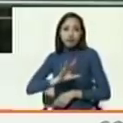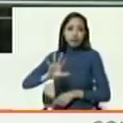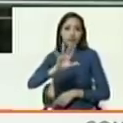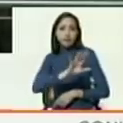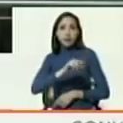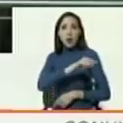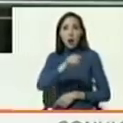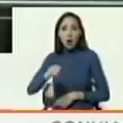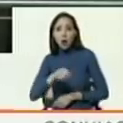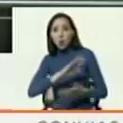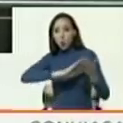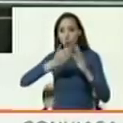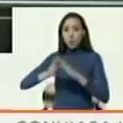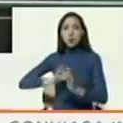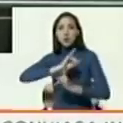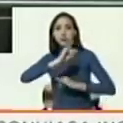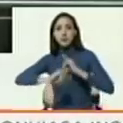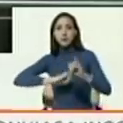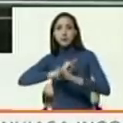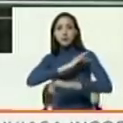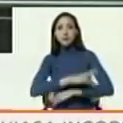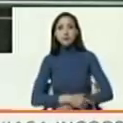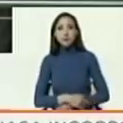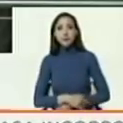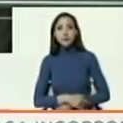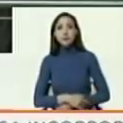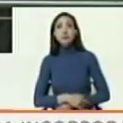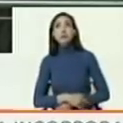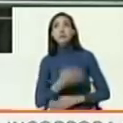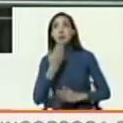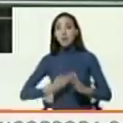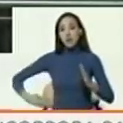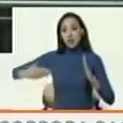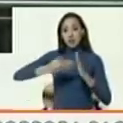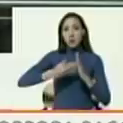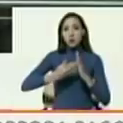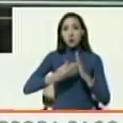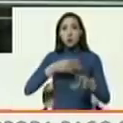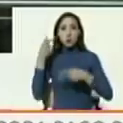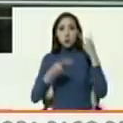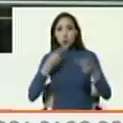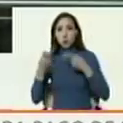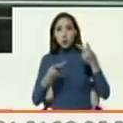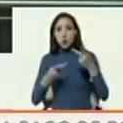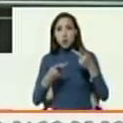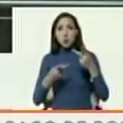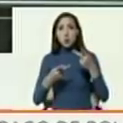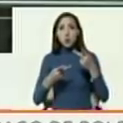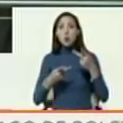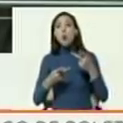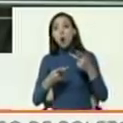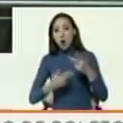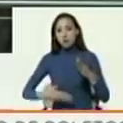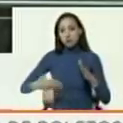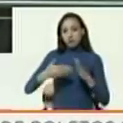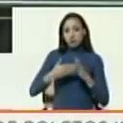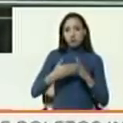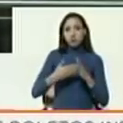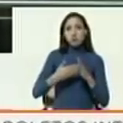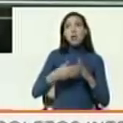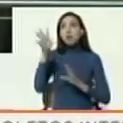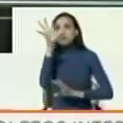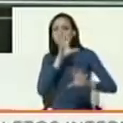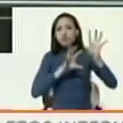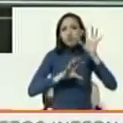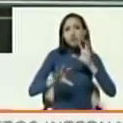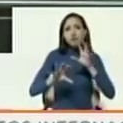empresarial internacional. El impacto extraterritorial de estas políticas arbitrarias afecta además a cualquier país o entidad